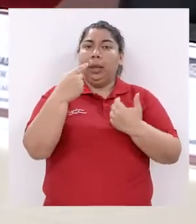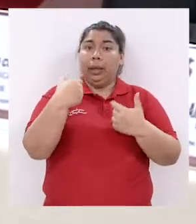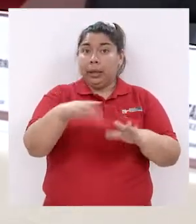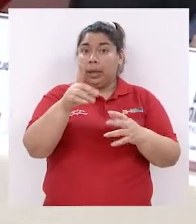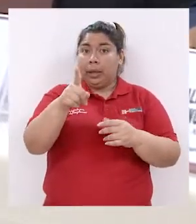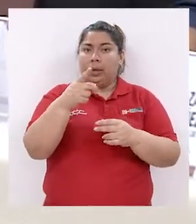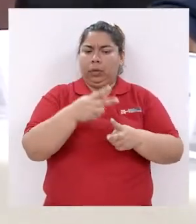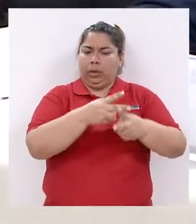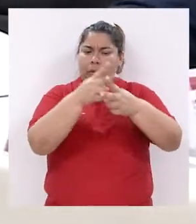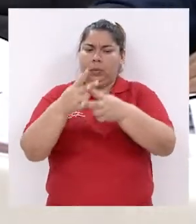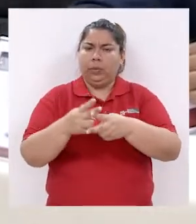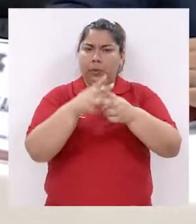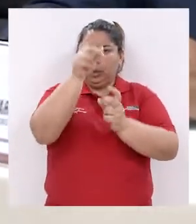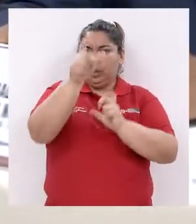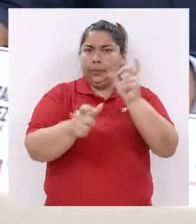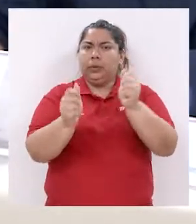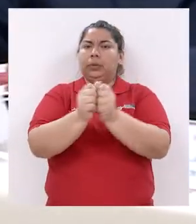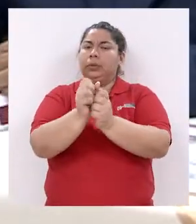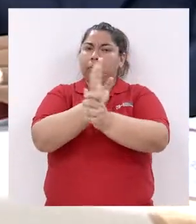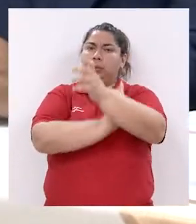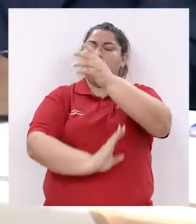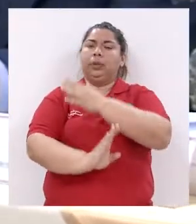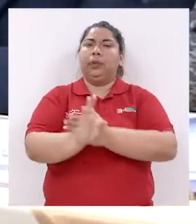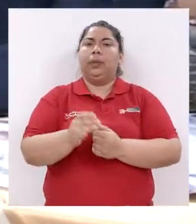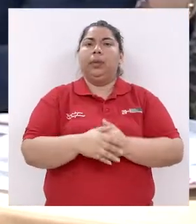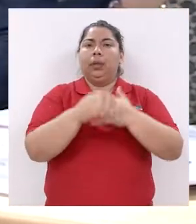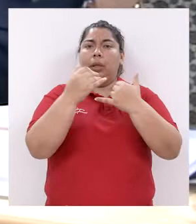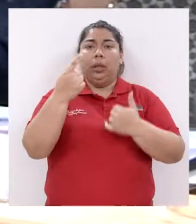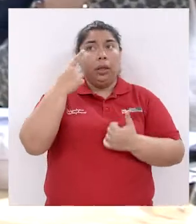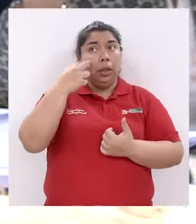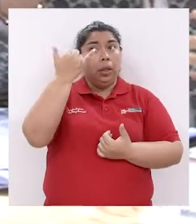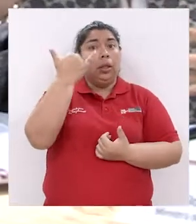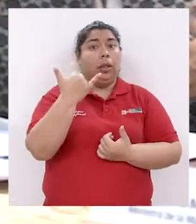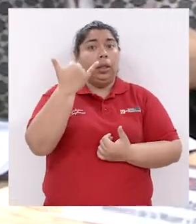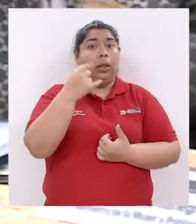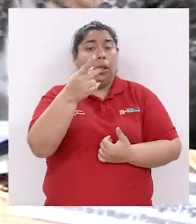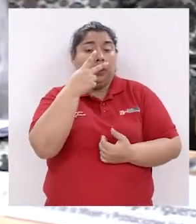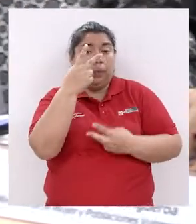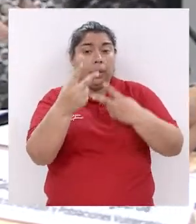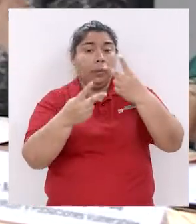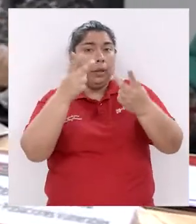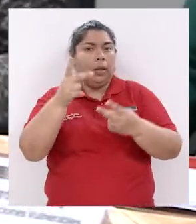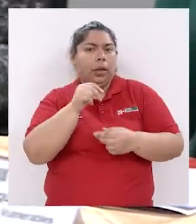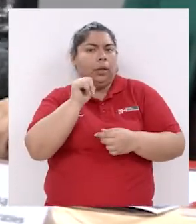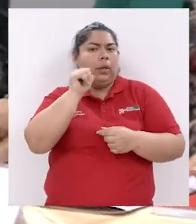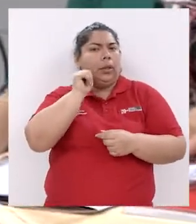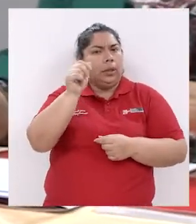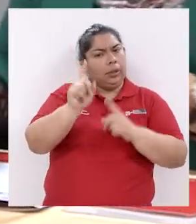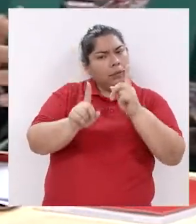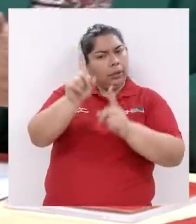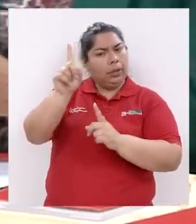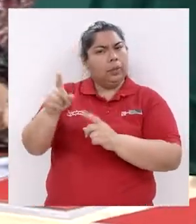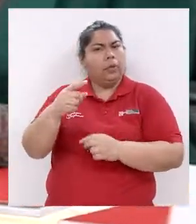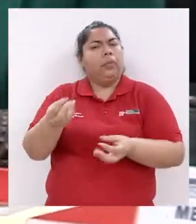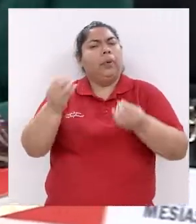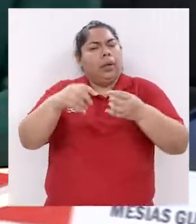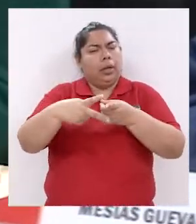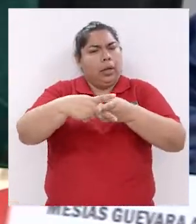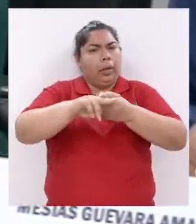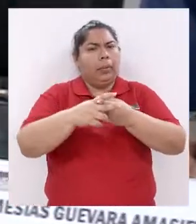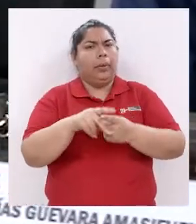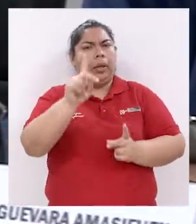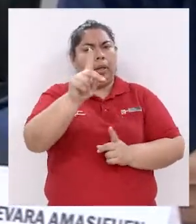que justamente protege a las personas con discapacidad y que va a dar las herramientas suficientes para